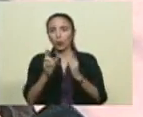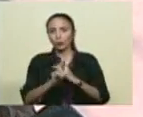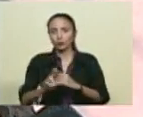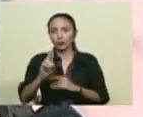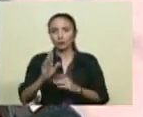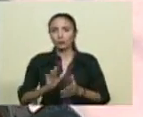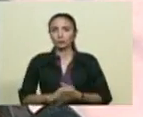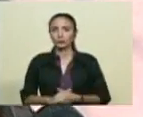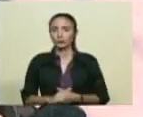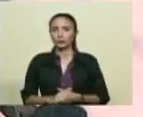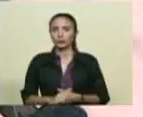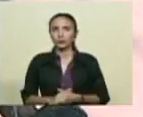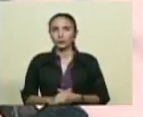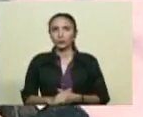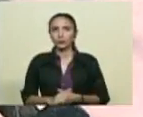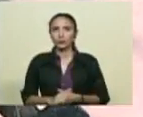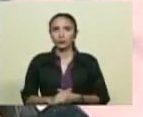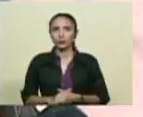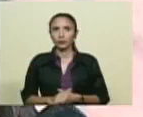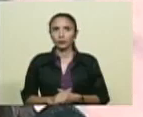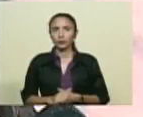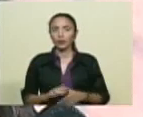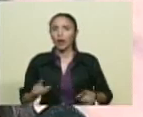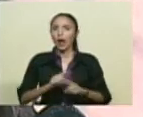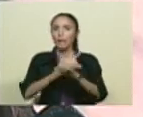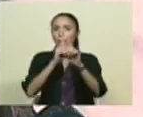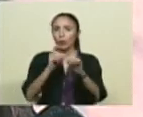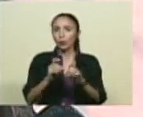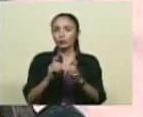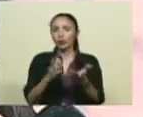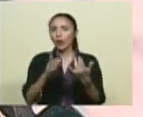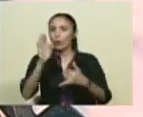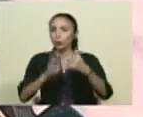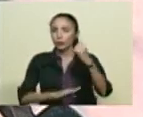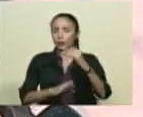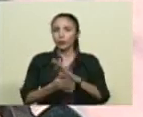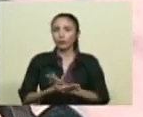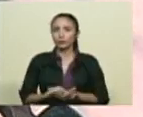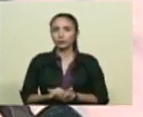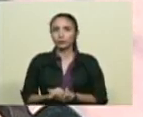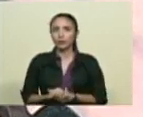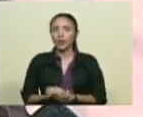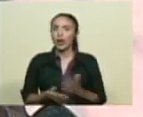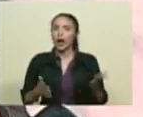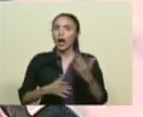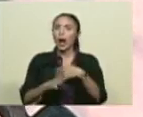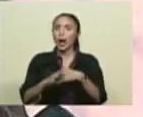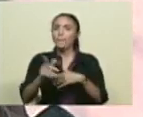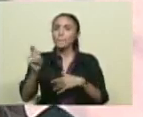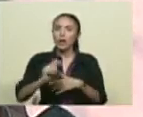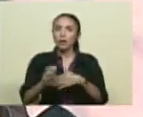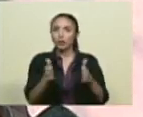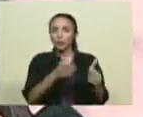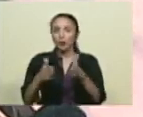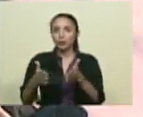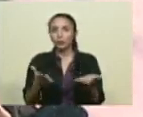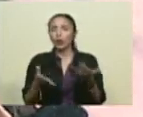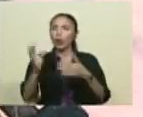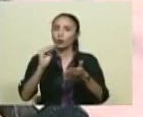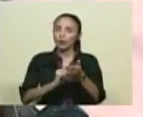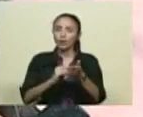última pregunta, si me permite, vence el recorte en el próximo mes de marzo, si en esta